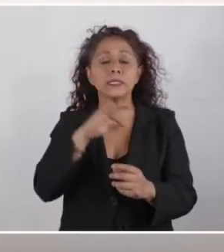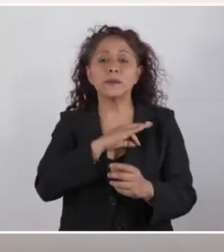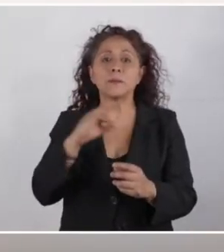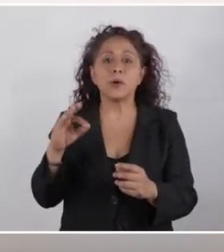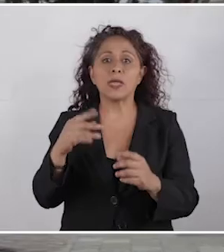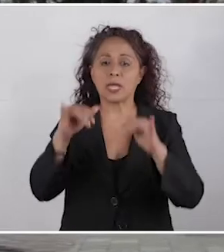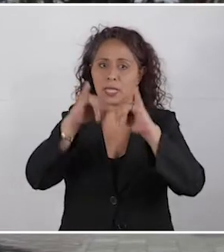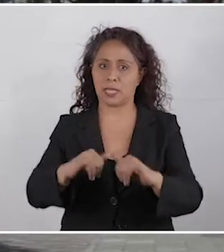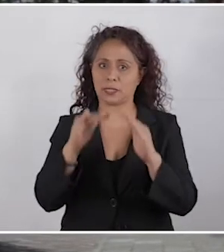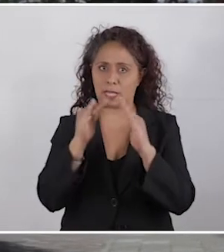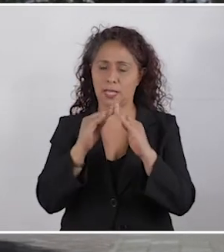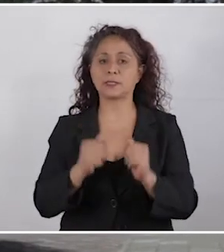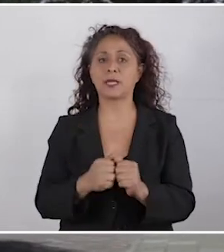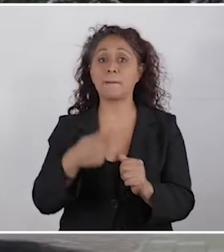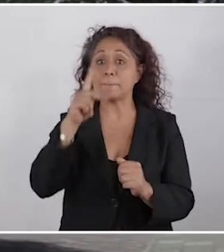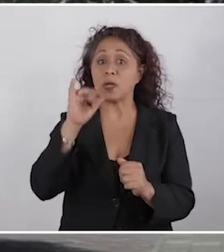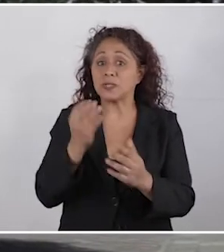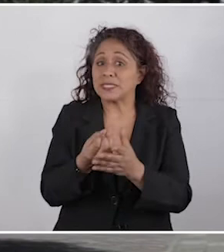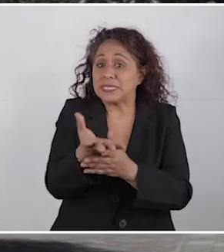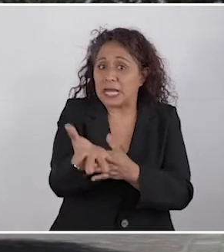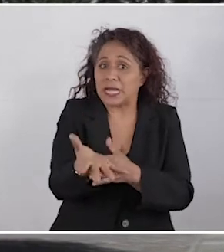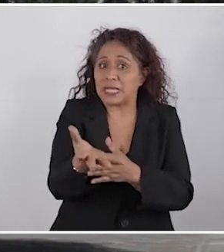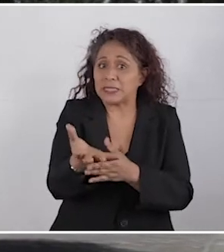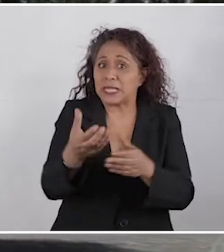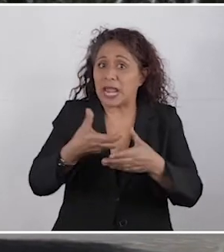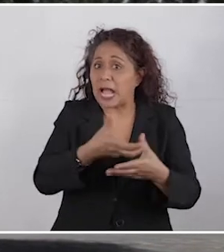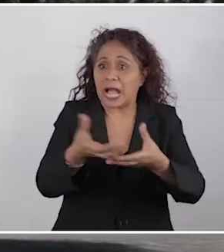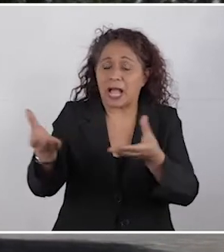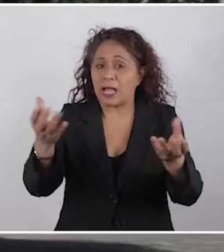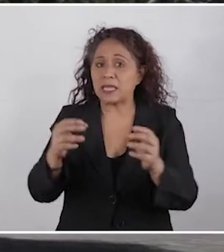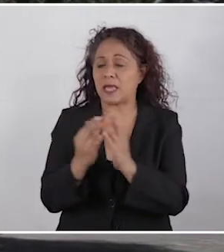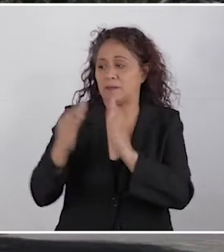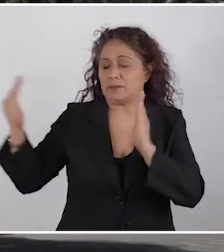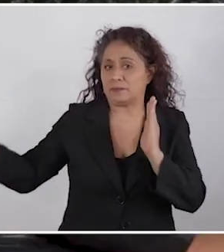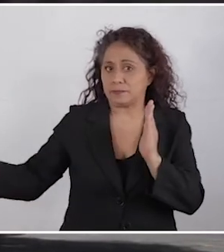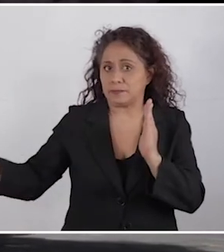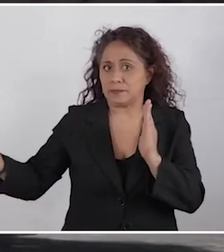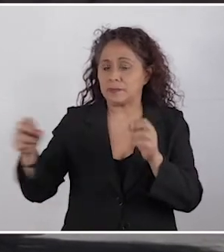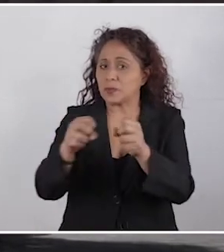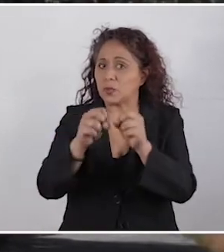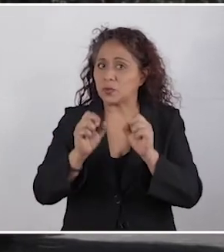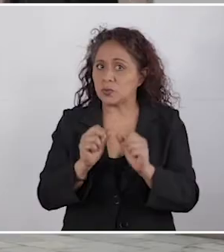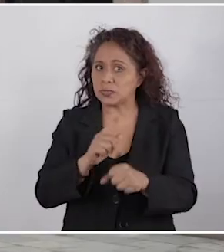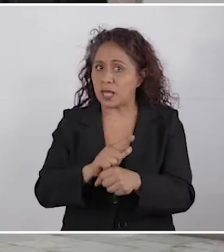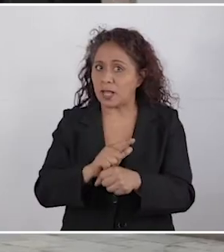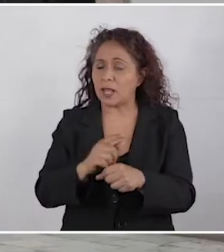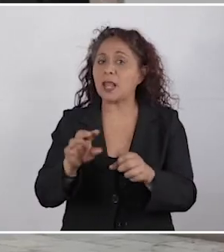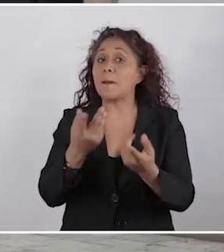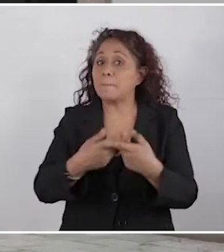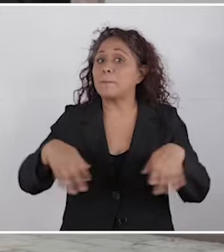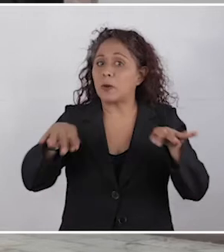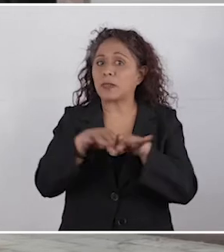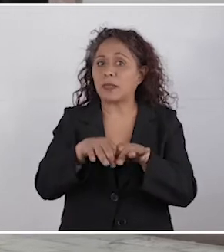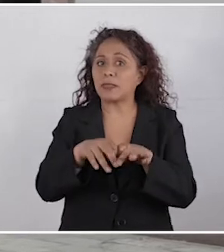Y si puedes, quedarte en casa. Pero si sales a la vía pública, distanciamiento social. Y lo más